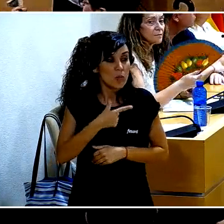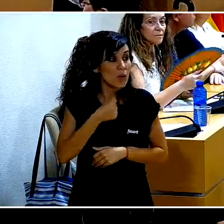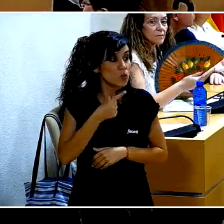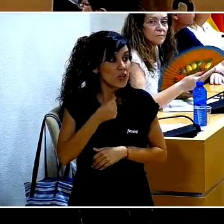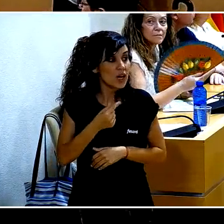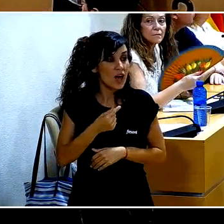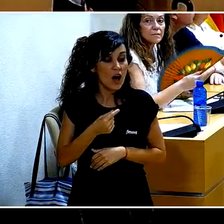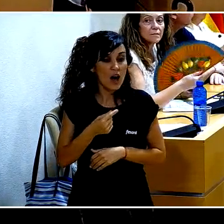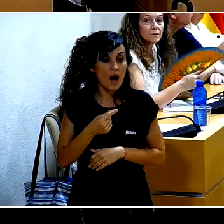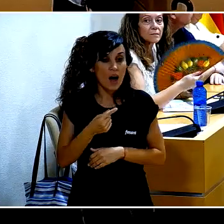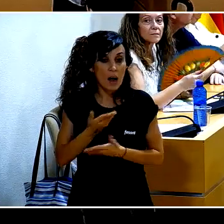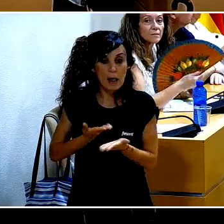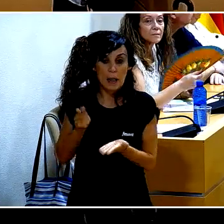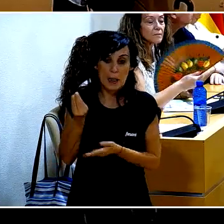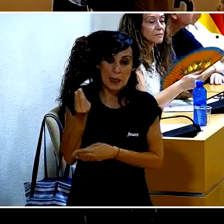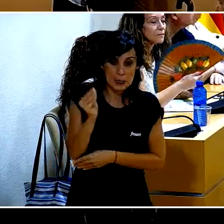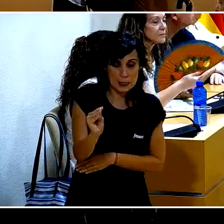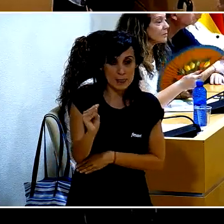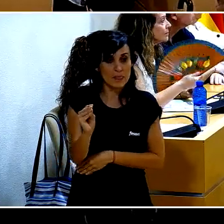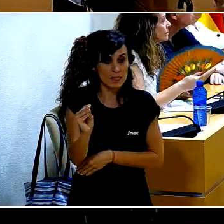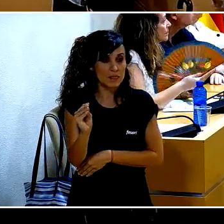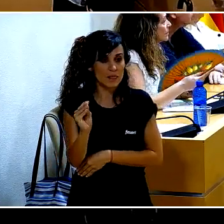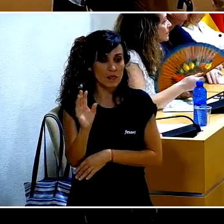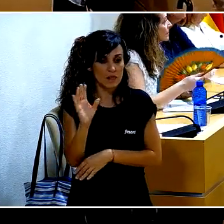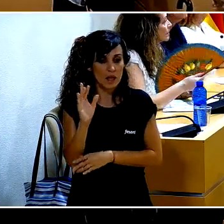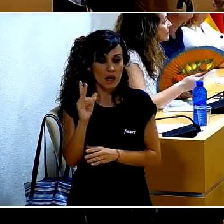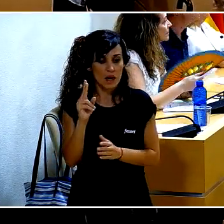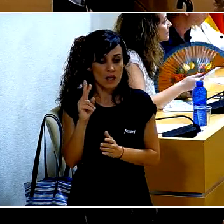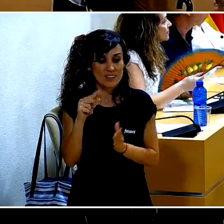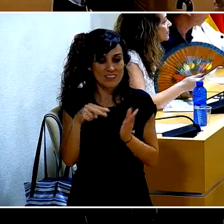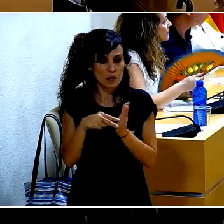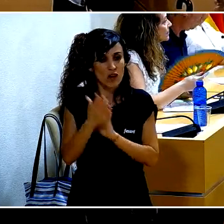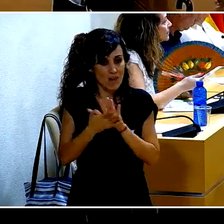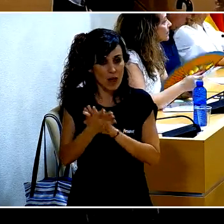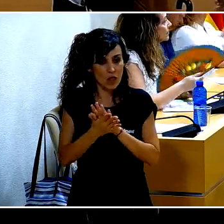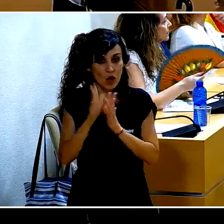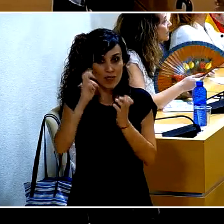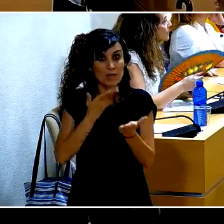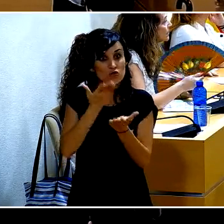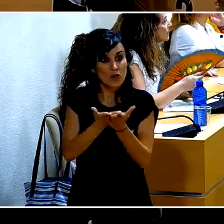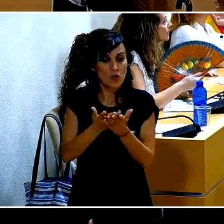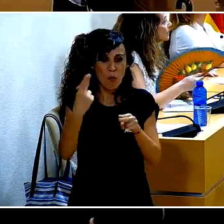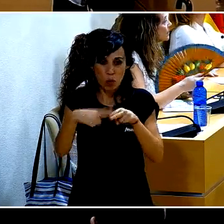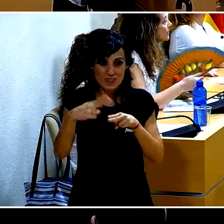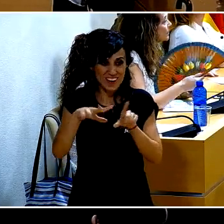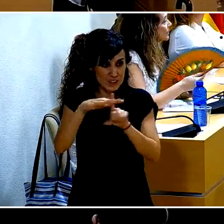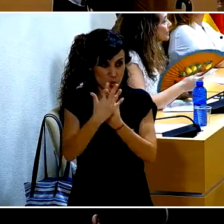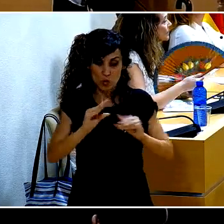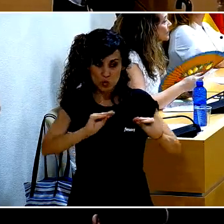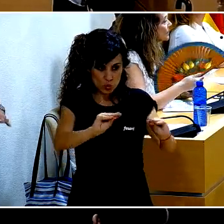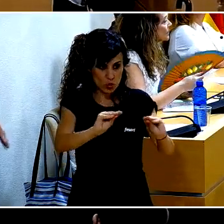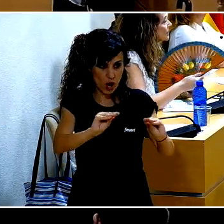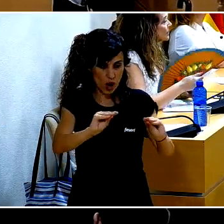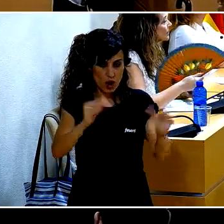m'agradaria afegir... Bueno, que sí que estem parlant d'una moció política. Evidentment, la situació que tenen ara mateixa